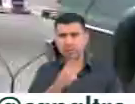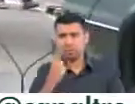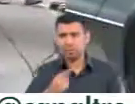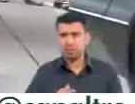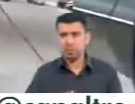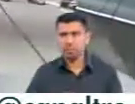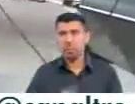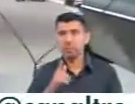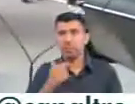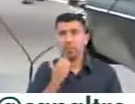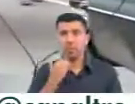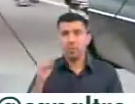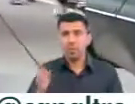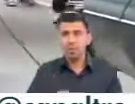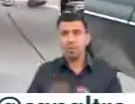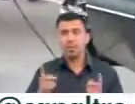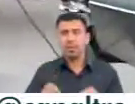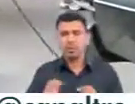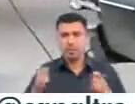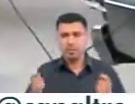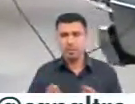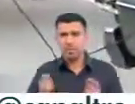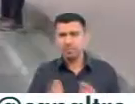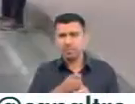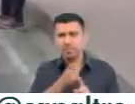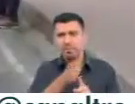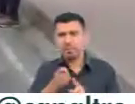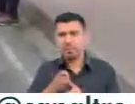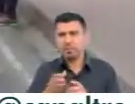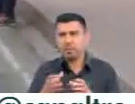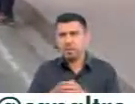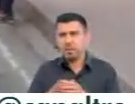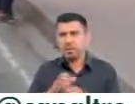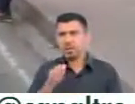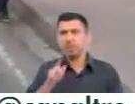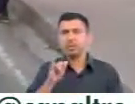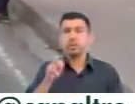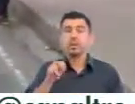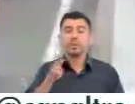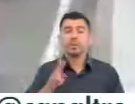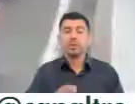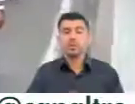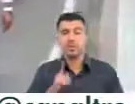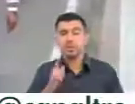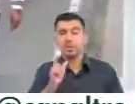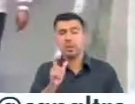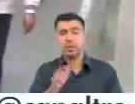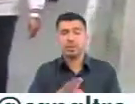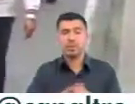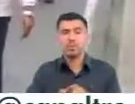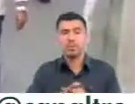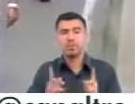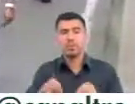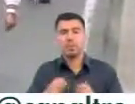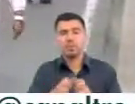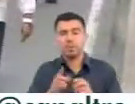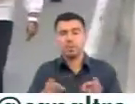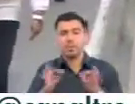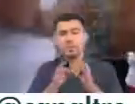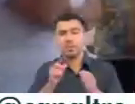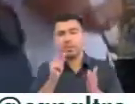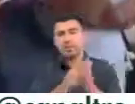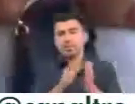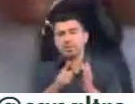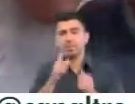cabo estas manifestaciones promovidas por ASINOR, exigiendo no solamente los puntos aquí tocados en la ciudad de Cúcuta, sino también uno más, que es que